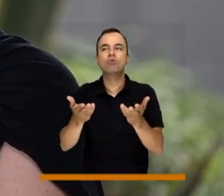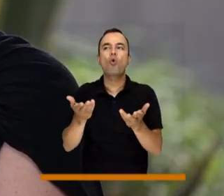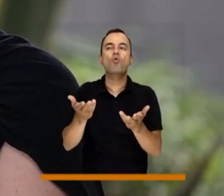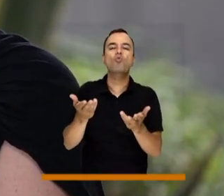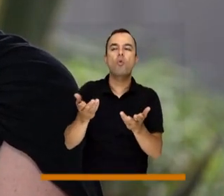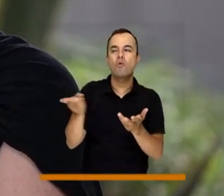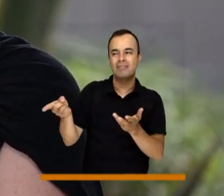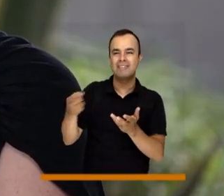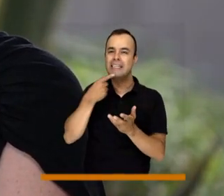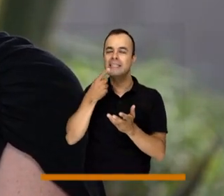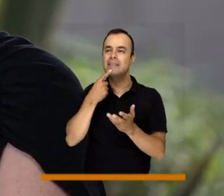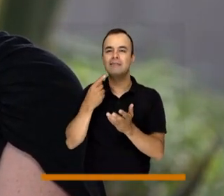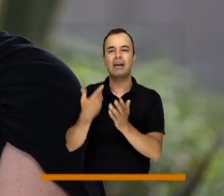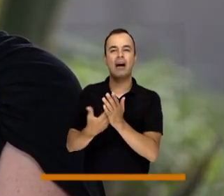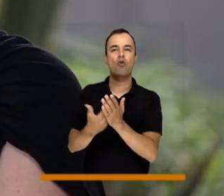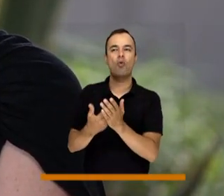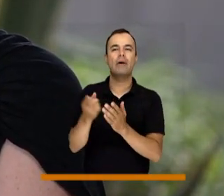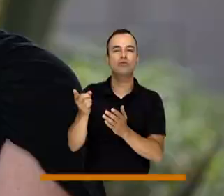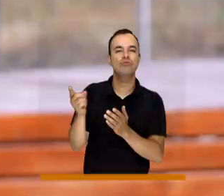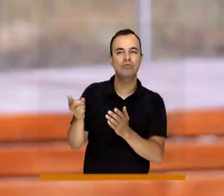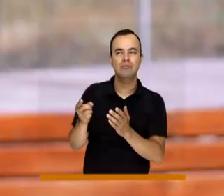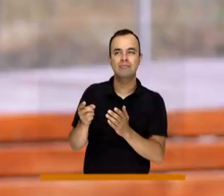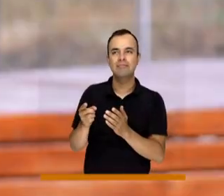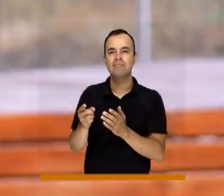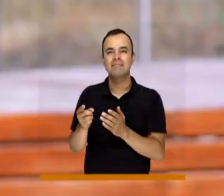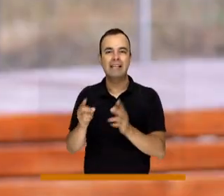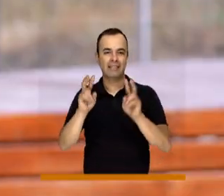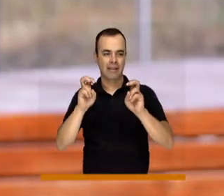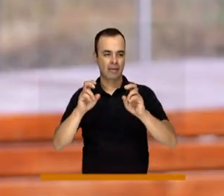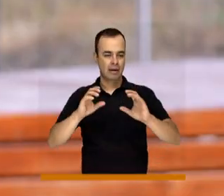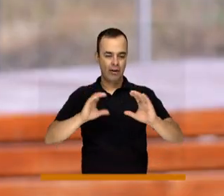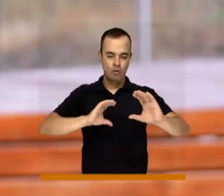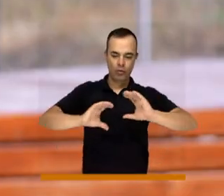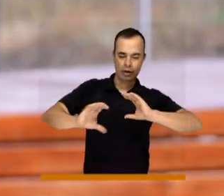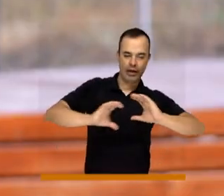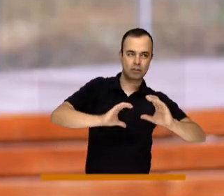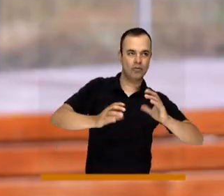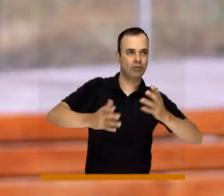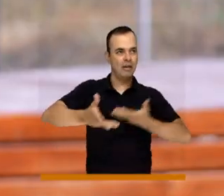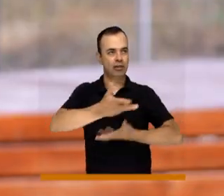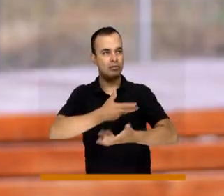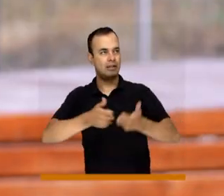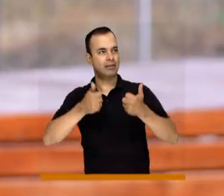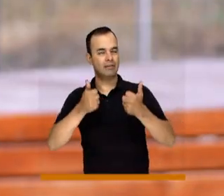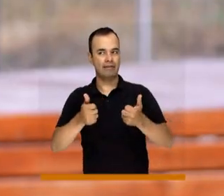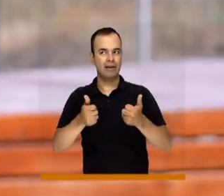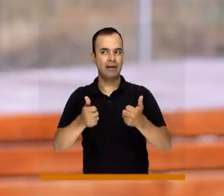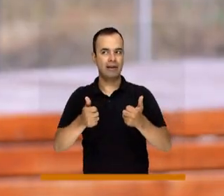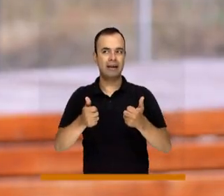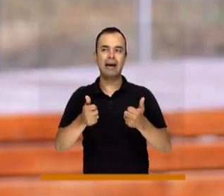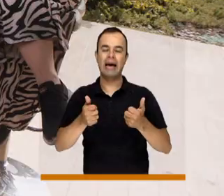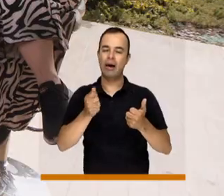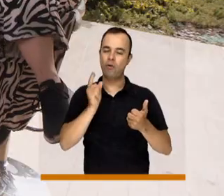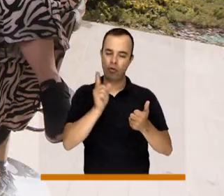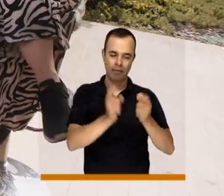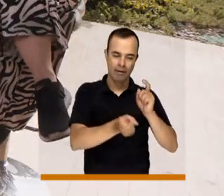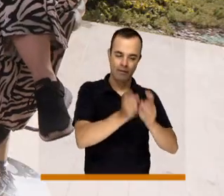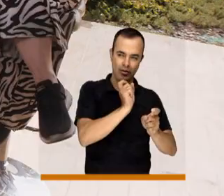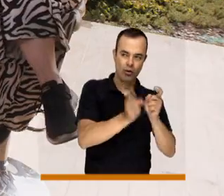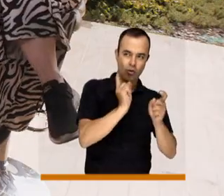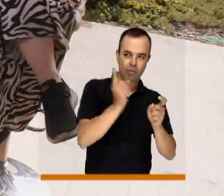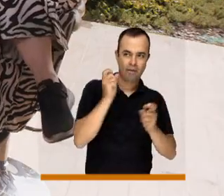efectivamente eso es lo que pasa cuando no nos sabemos comunicar, terminamos incurriendo en la violencia.